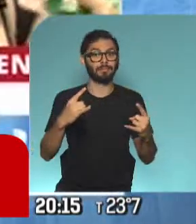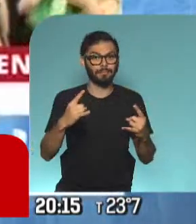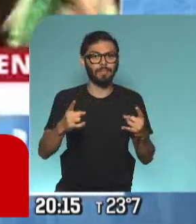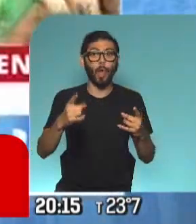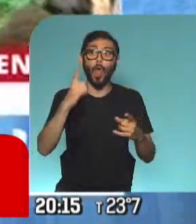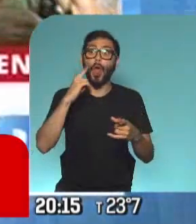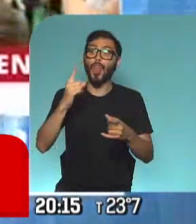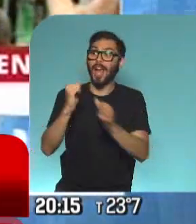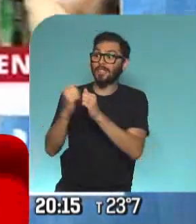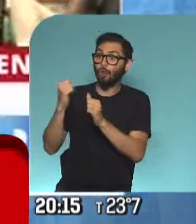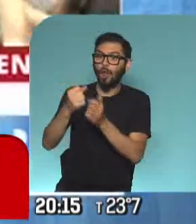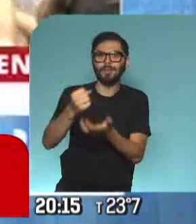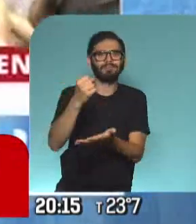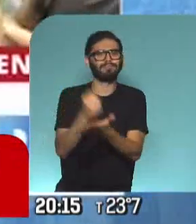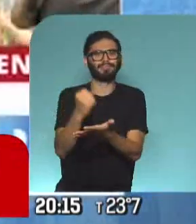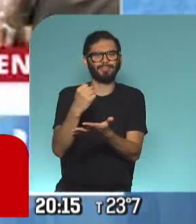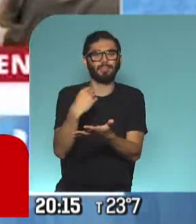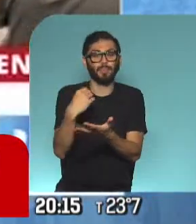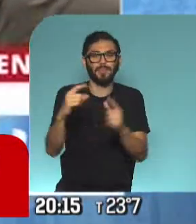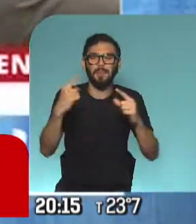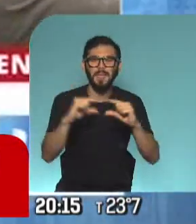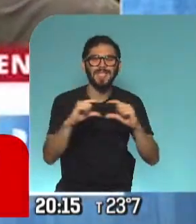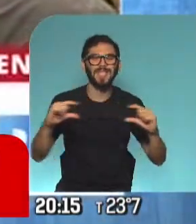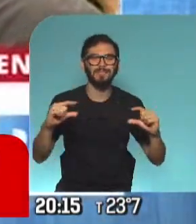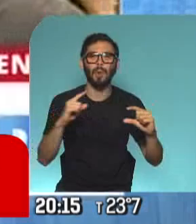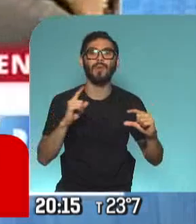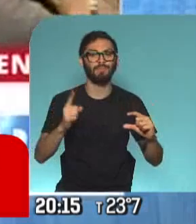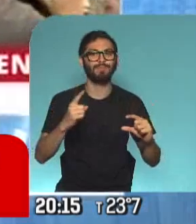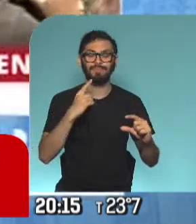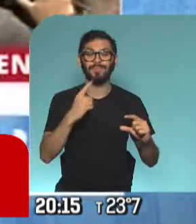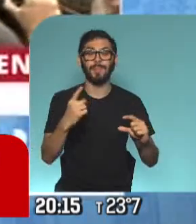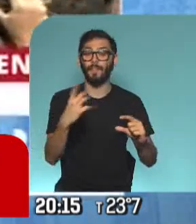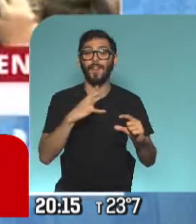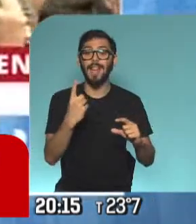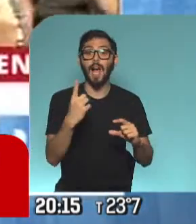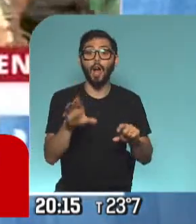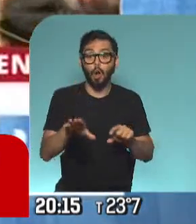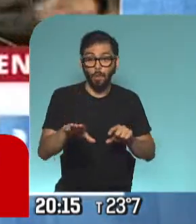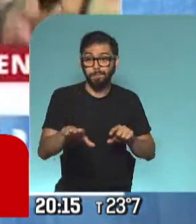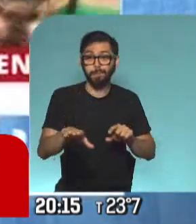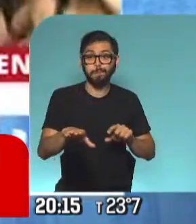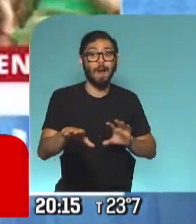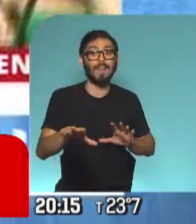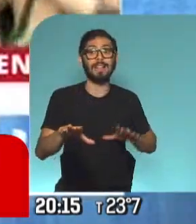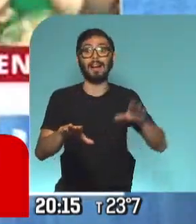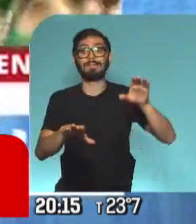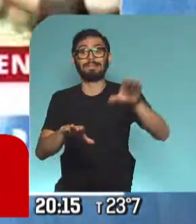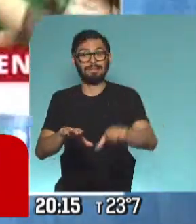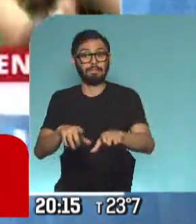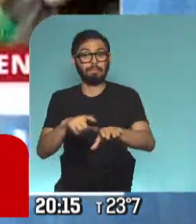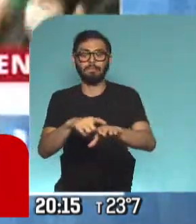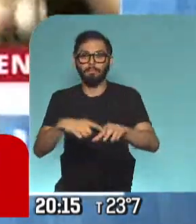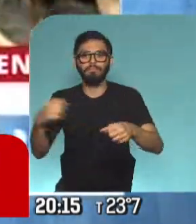en la historia, porque claro, como rezaba nuestro Zócalo, queda un paso para ser promulgada la ley